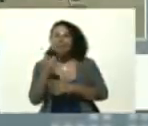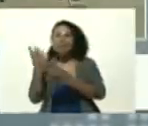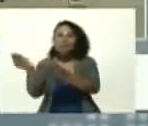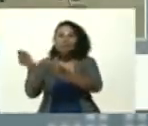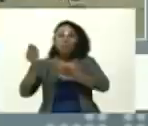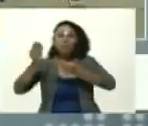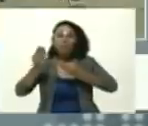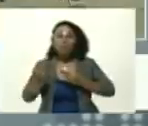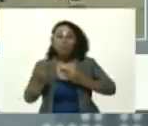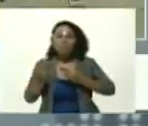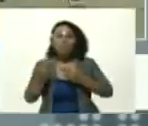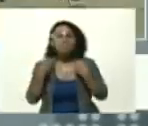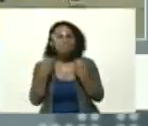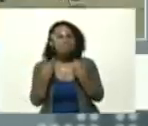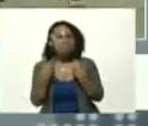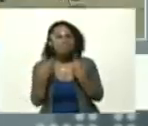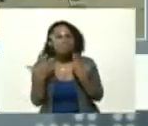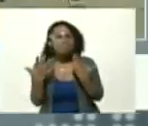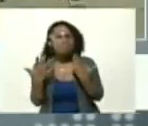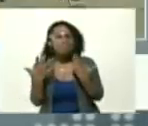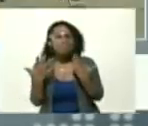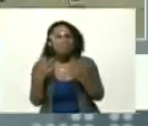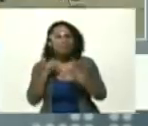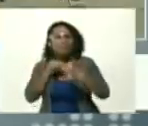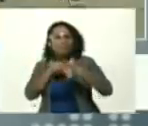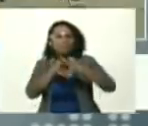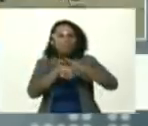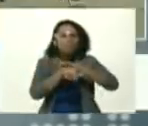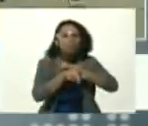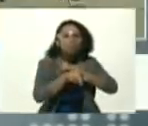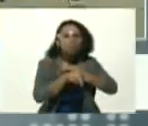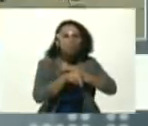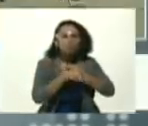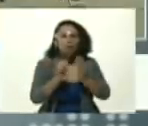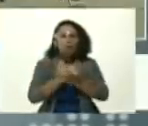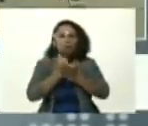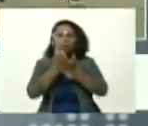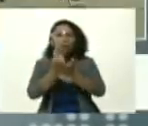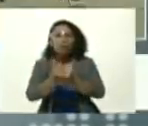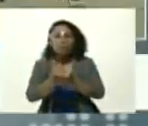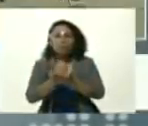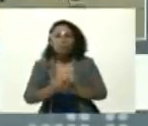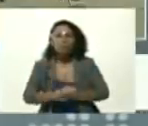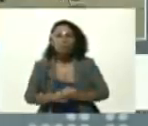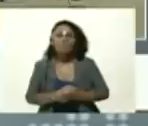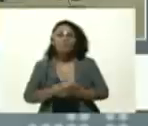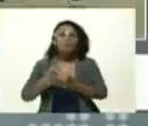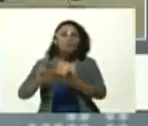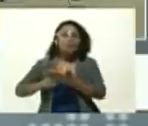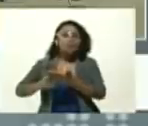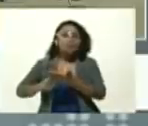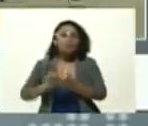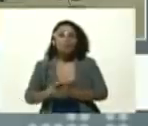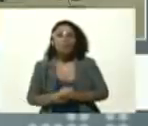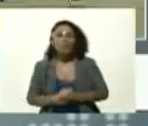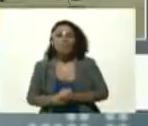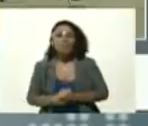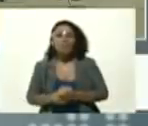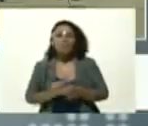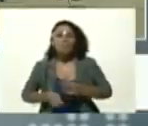dado para entrar, ayudar, recuperar,